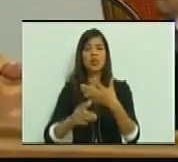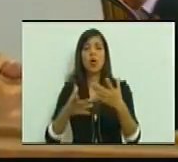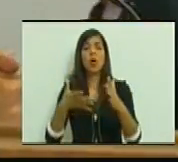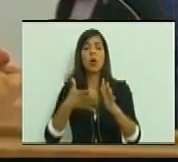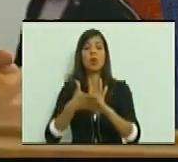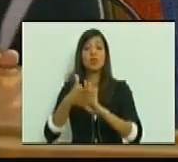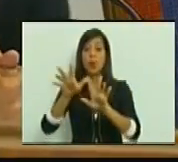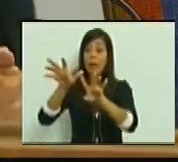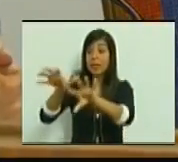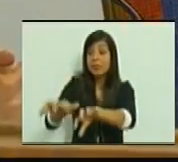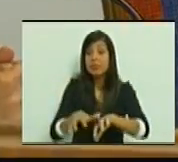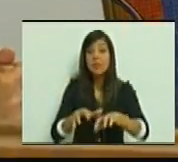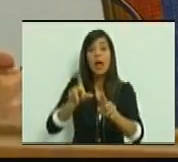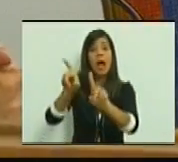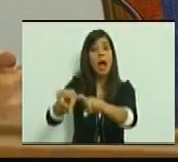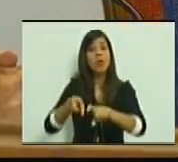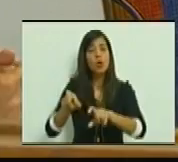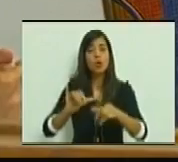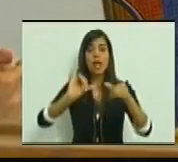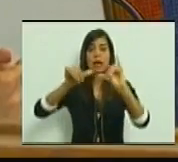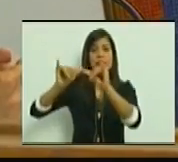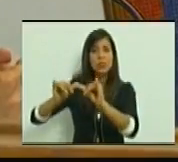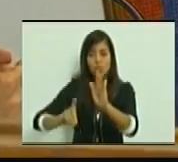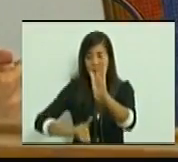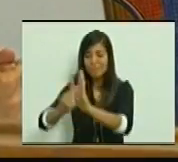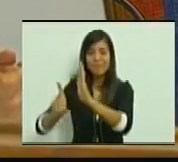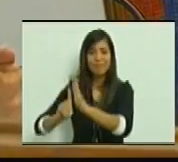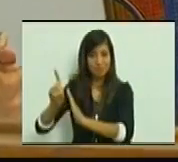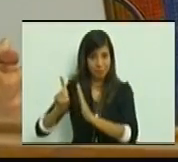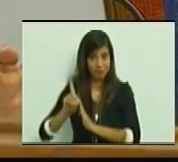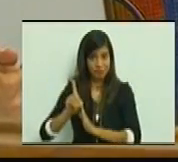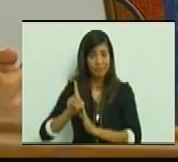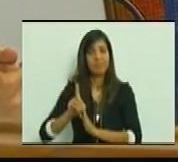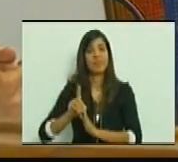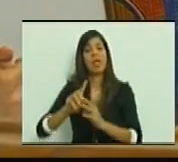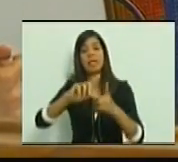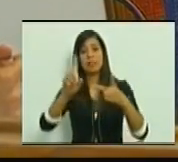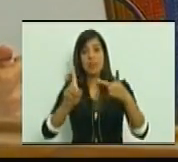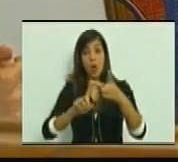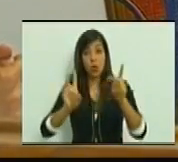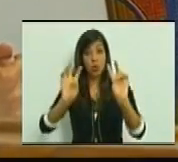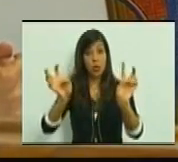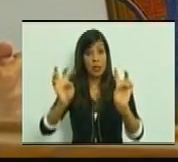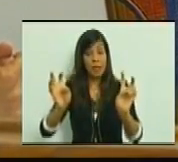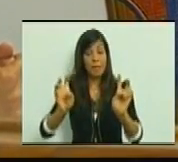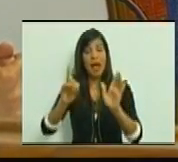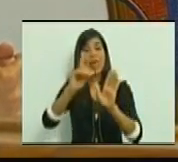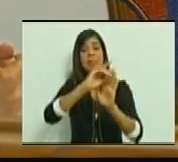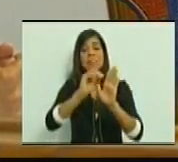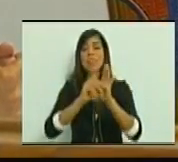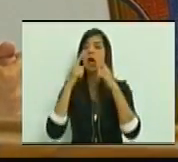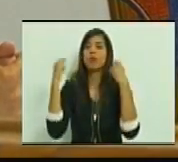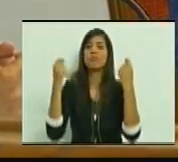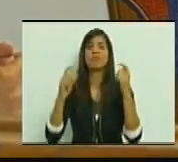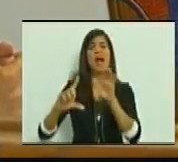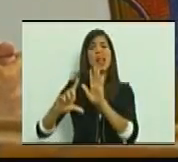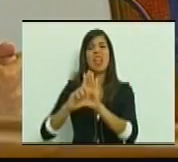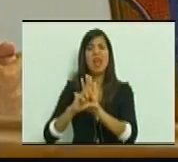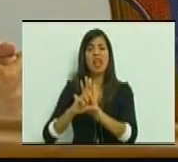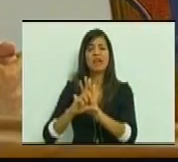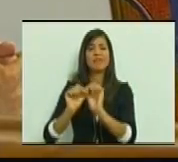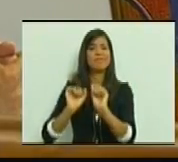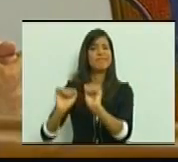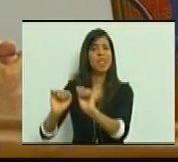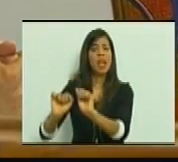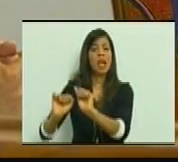de ley constituyente que crea el conglomerado AgroSur. Y segundo, decreto constituyente de rechazo al injusto